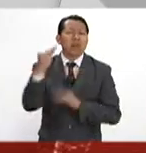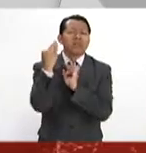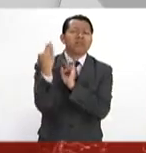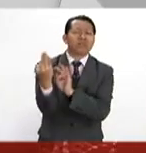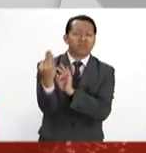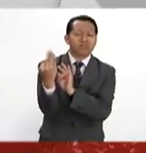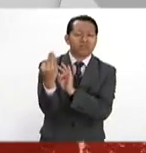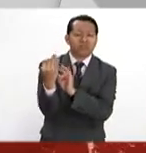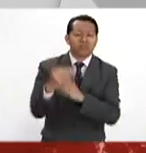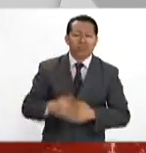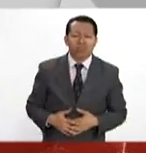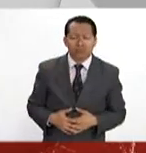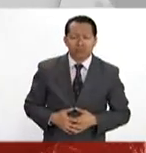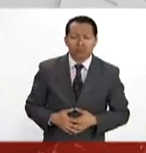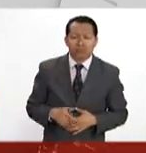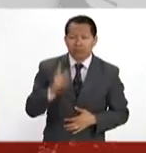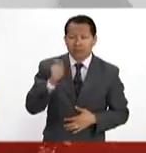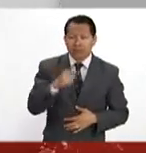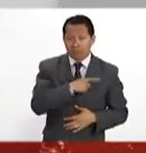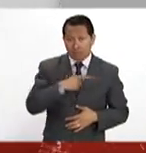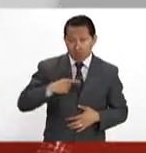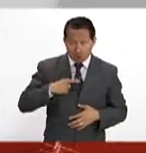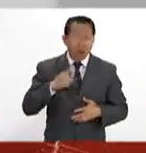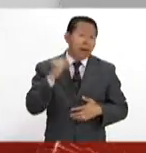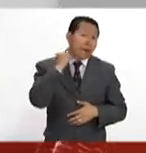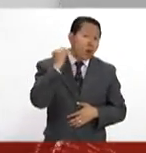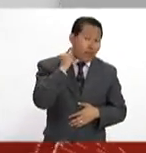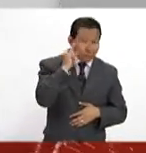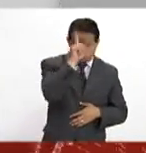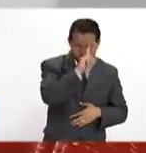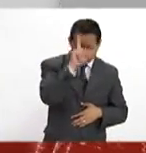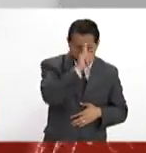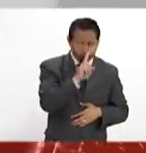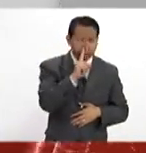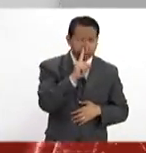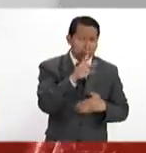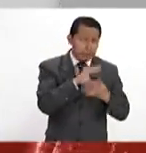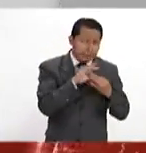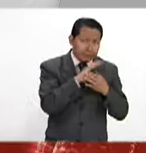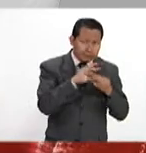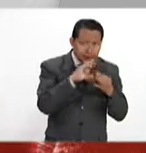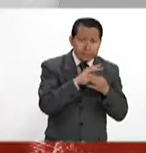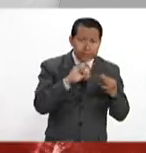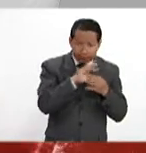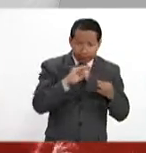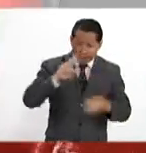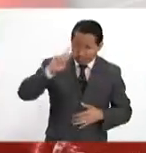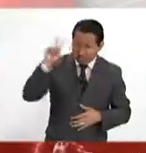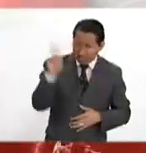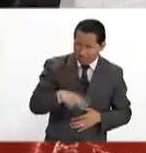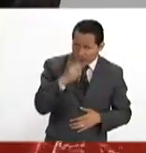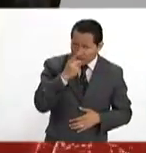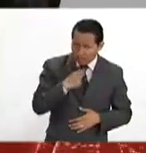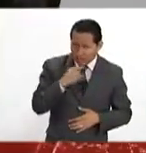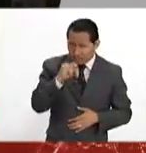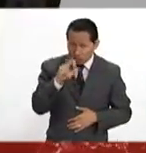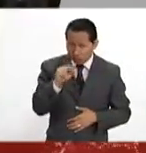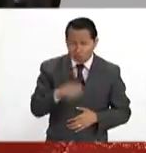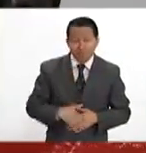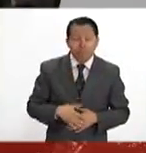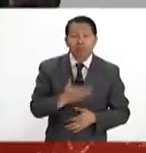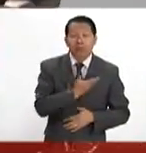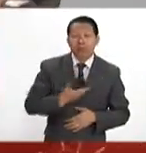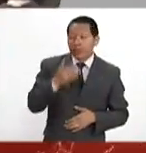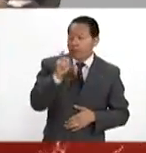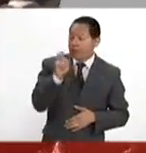que asesorarme, tengo que preguntar, tengo que investigar realmente si es cierto de lo que me están diciendo. El presidente